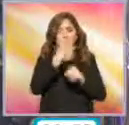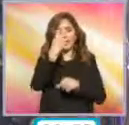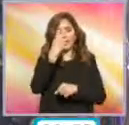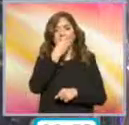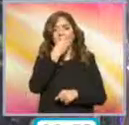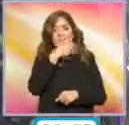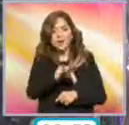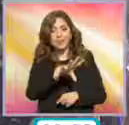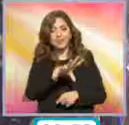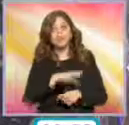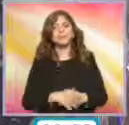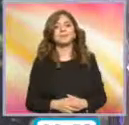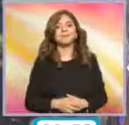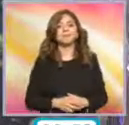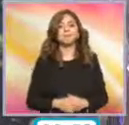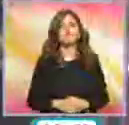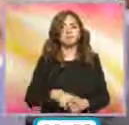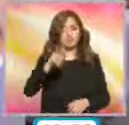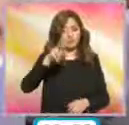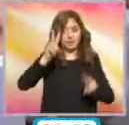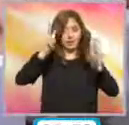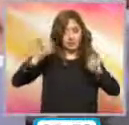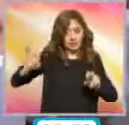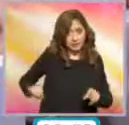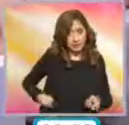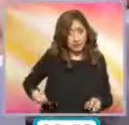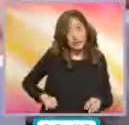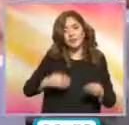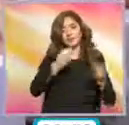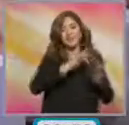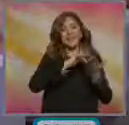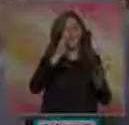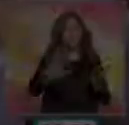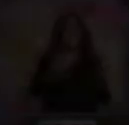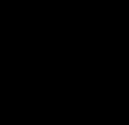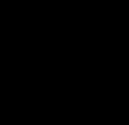Emma. sensibilización y bueno, pues. Está increíble ese tema, Gracias, gracias. Bonita semana José María sensible. Serrano. Muchísimas Muchas gracias. gracias.